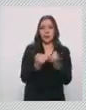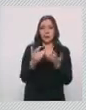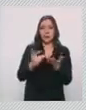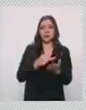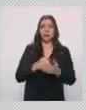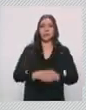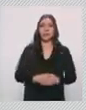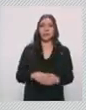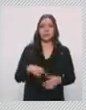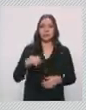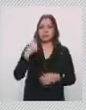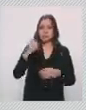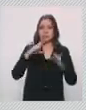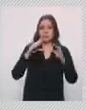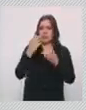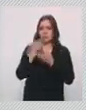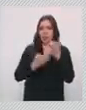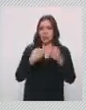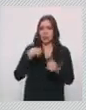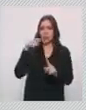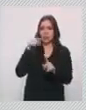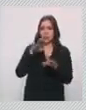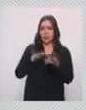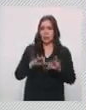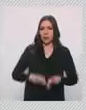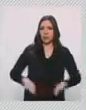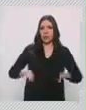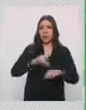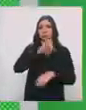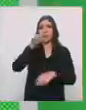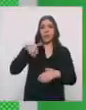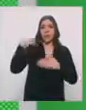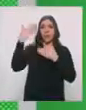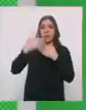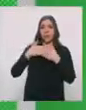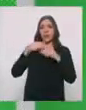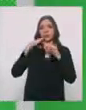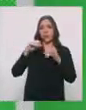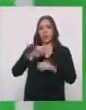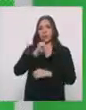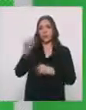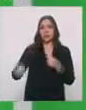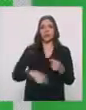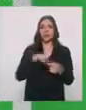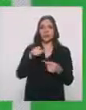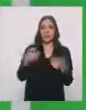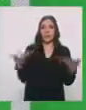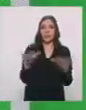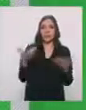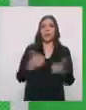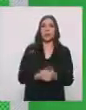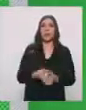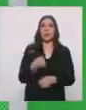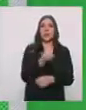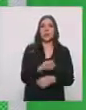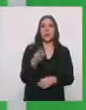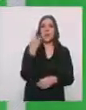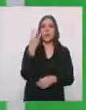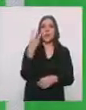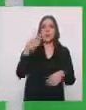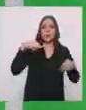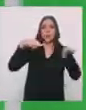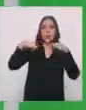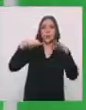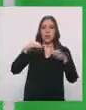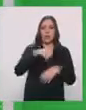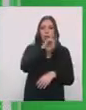a dejar un ejercicio, yo creo que me voy a concentrar en el más importante y si después tenemos oportunidad les comparto otro. Hagan esto, consíganse 3 hojas, voy a tomar una